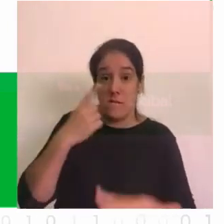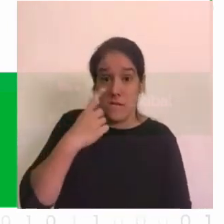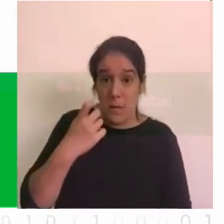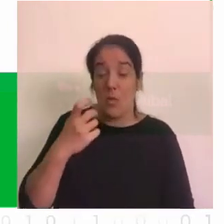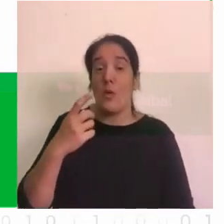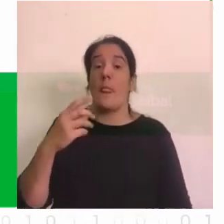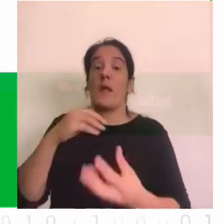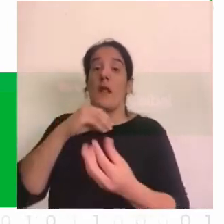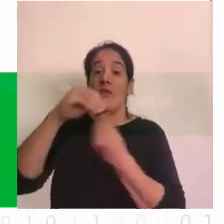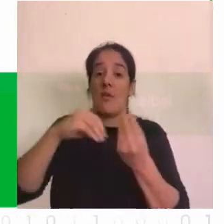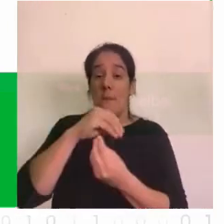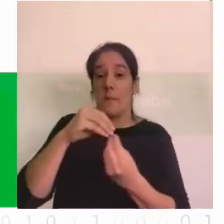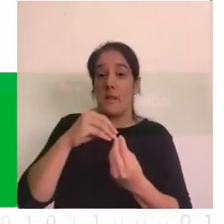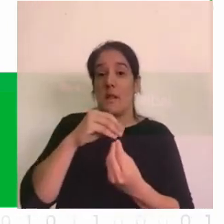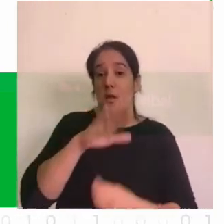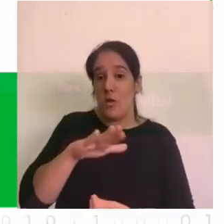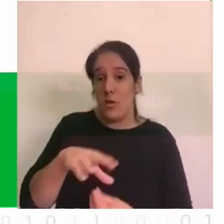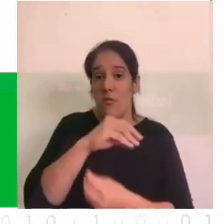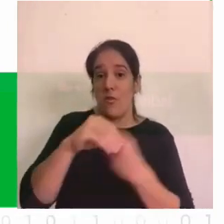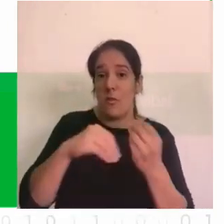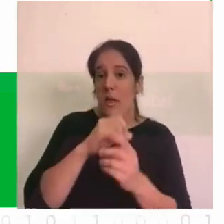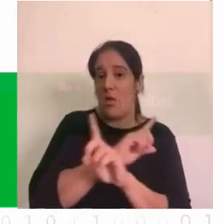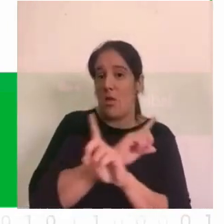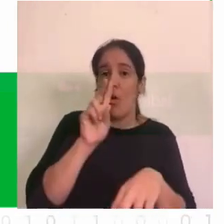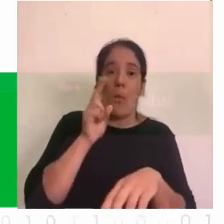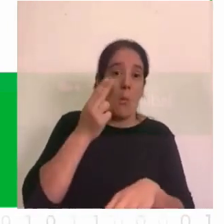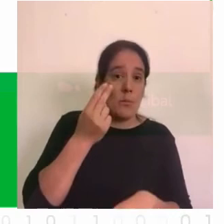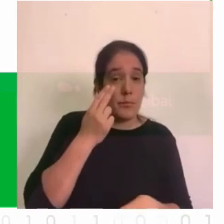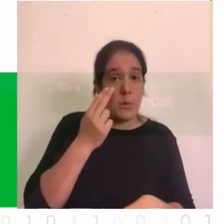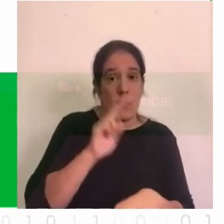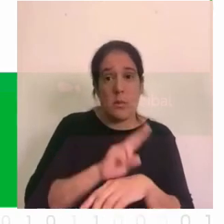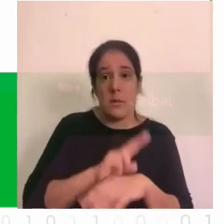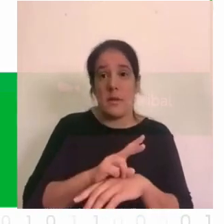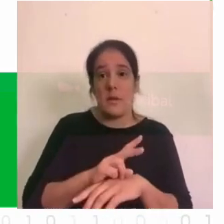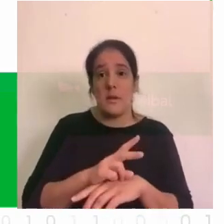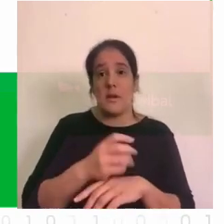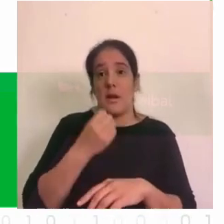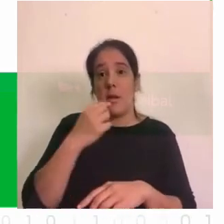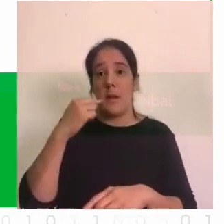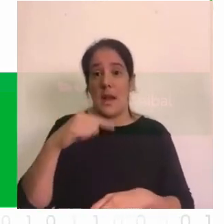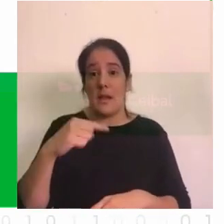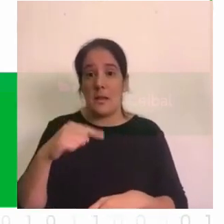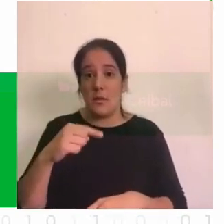por lo menos no tienen este tipo de problemática, tienen scores más negativos, tanto en la primera ola como en la segunda ola.